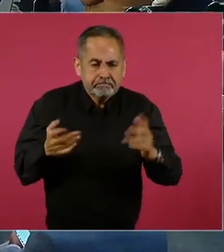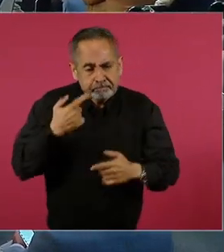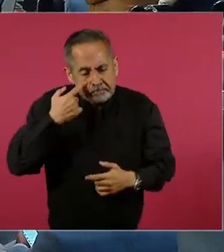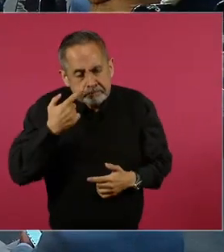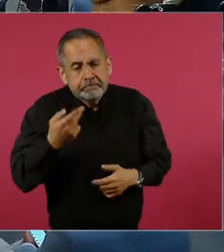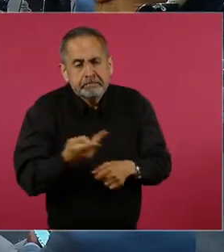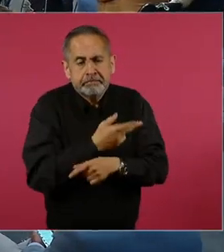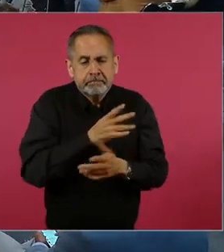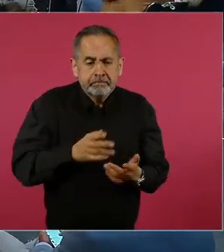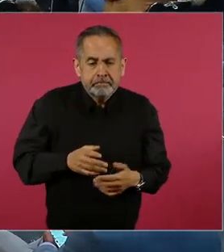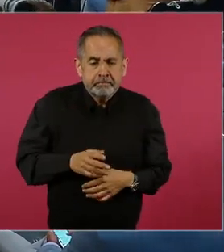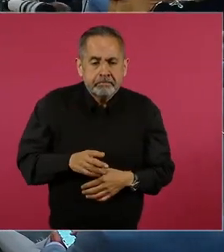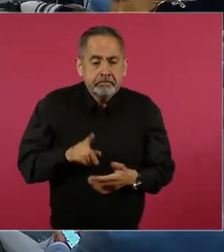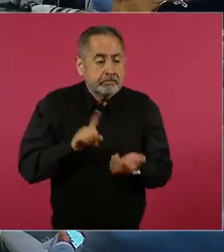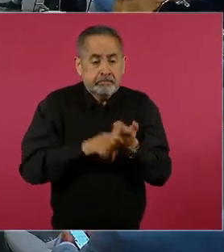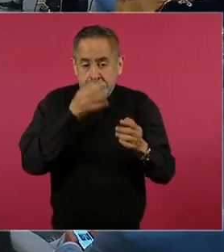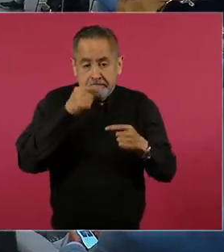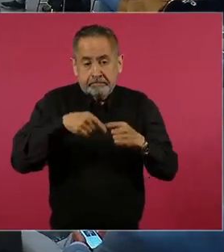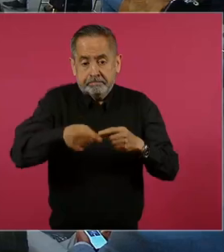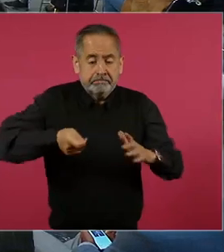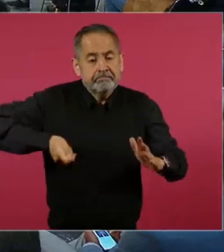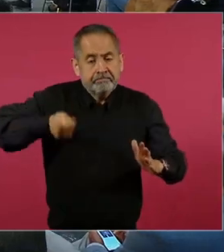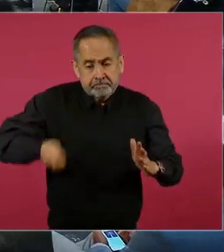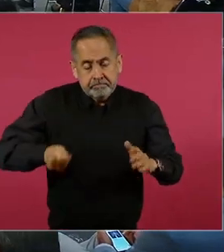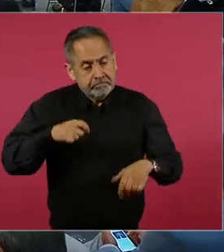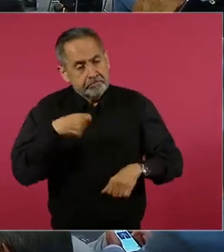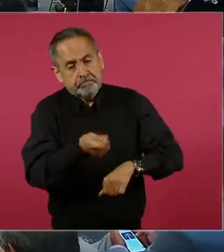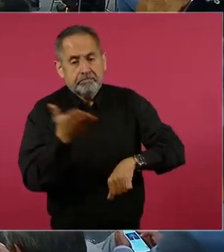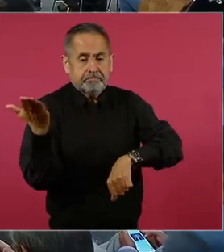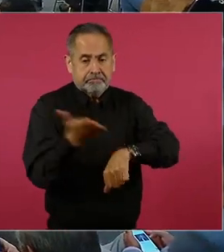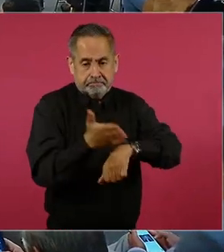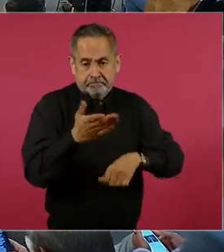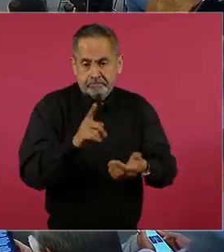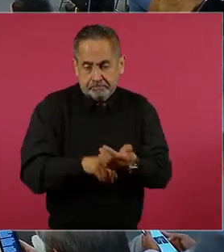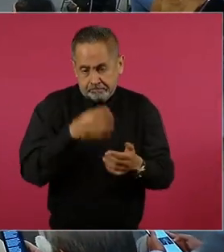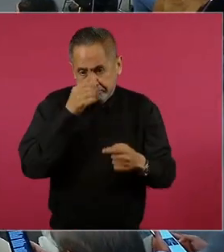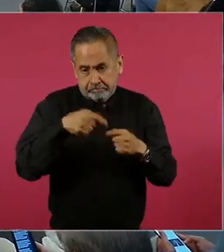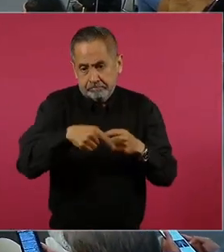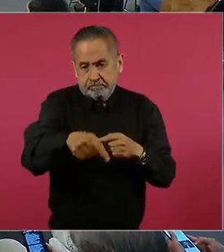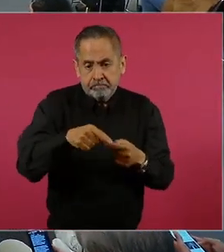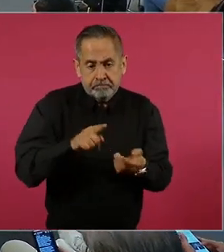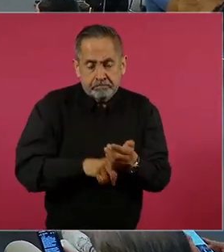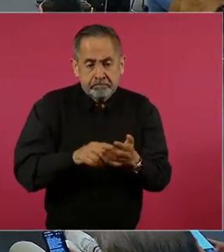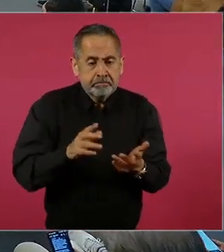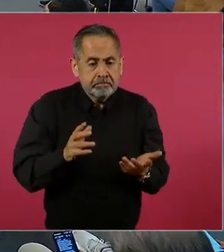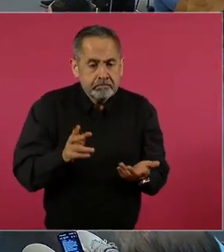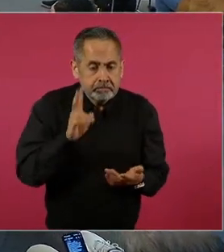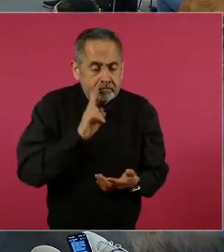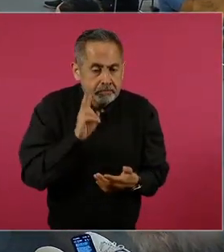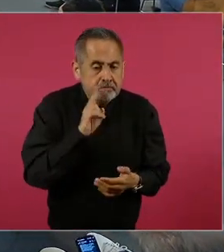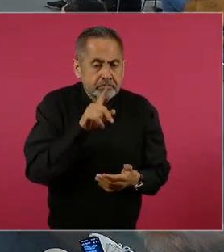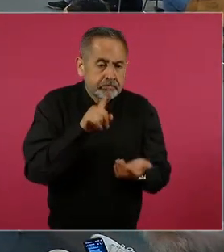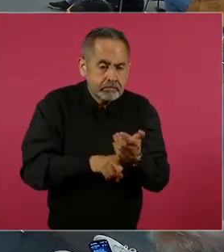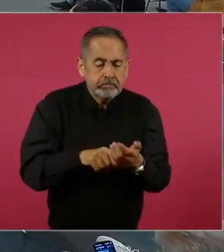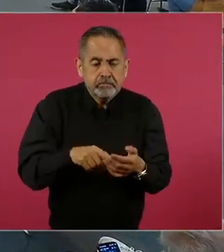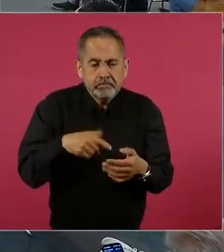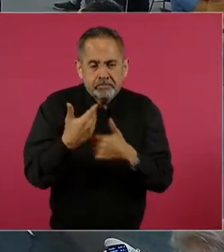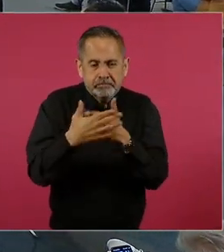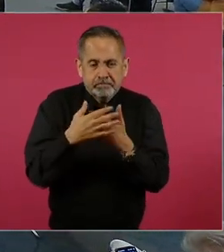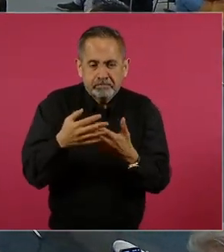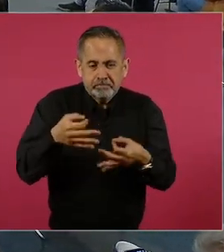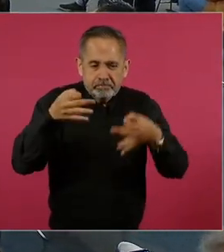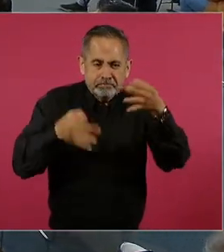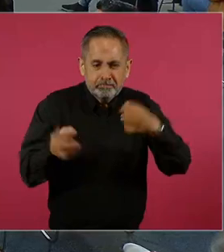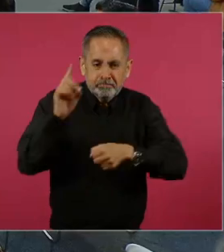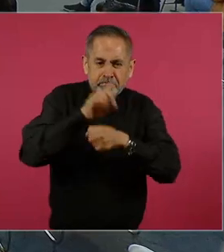ojo. Al parecer se va a dictar ya sentencia, él ya va a tener sentencia en estos días, ahí está la audiencia. Y pues